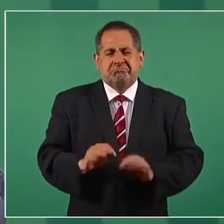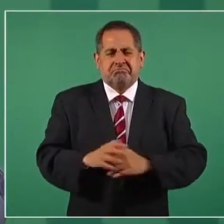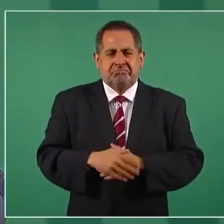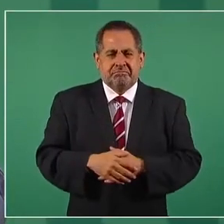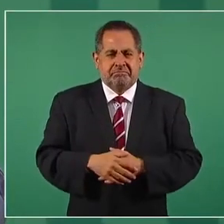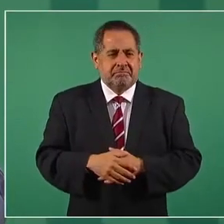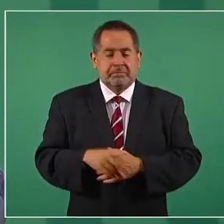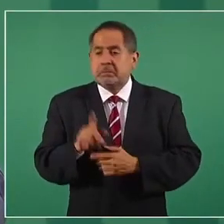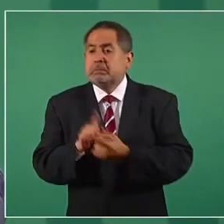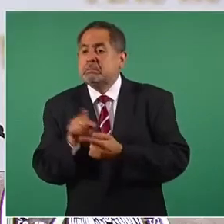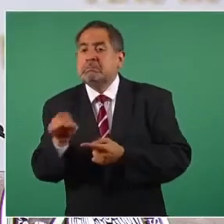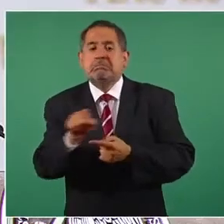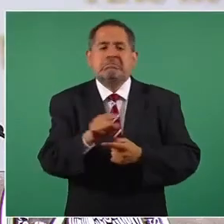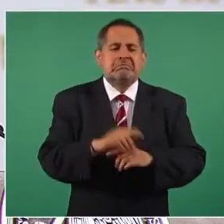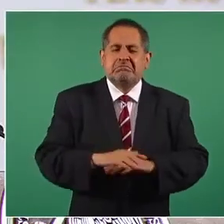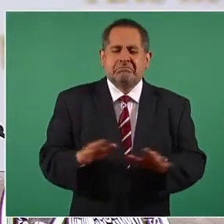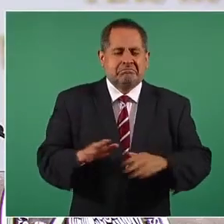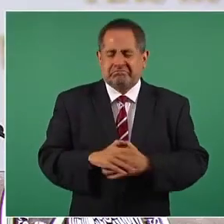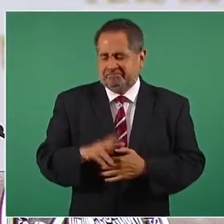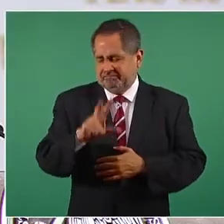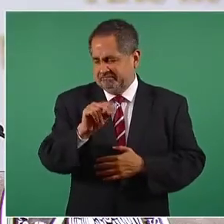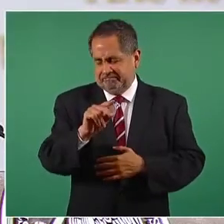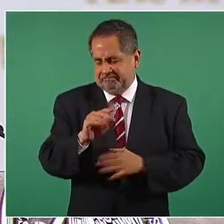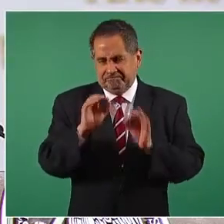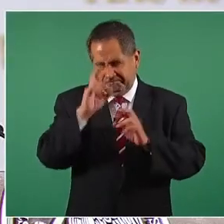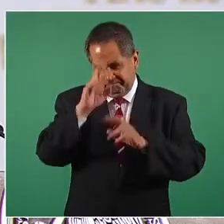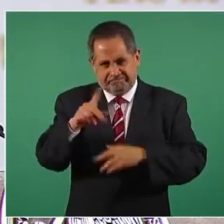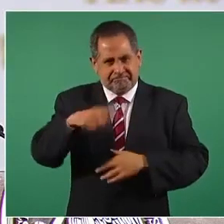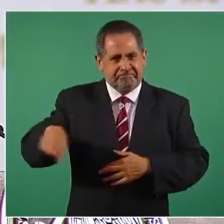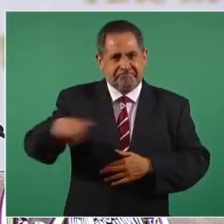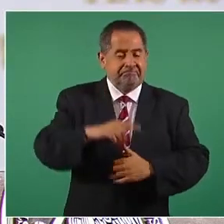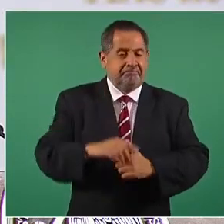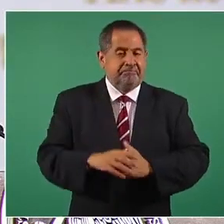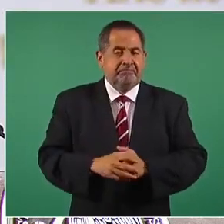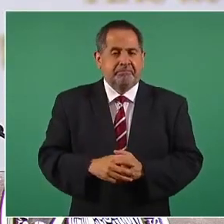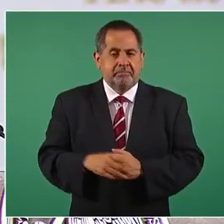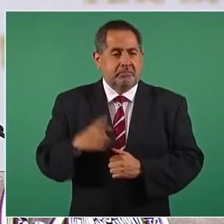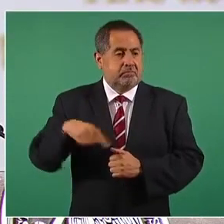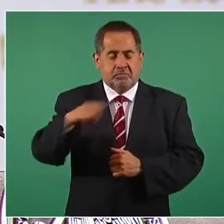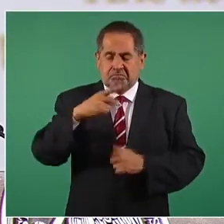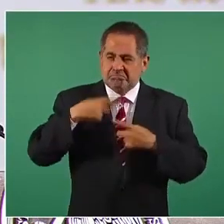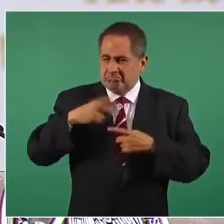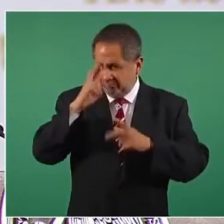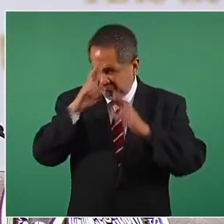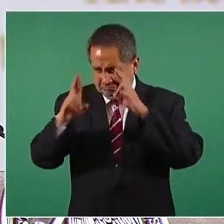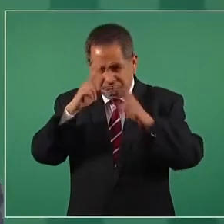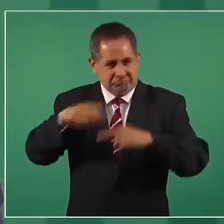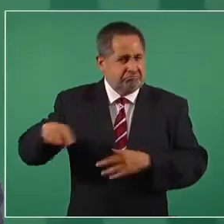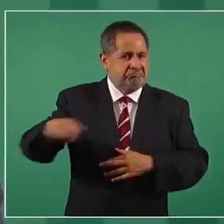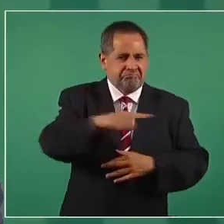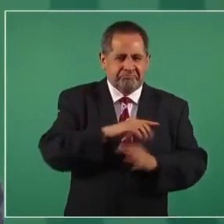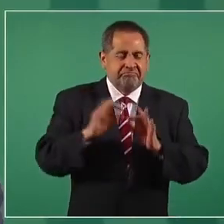de a pie. No, no, no, no, los respeto mucho.